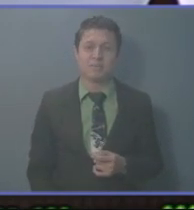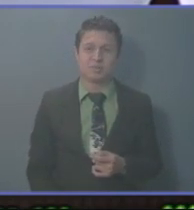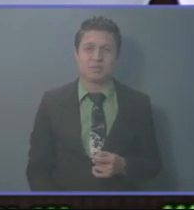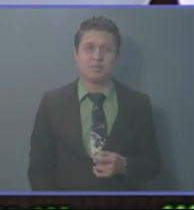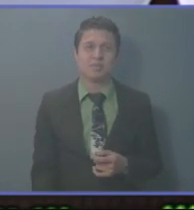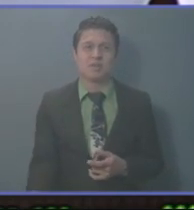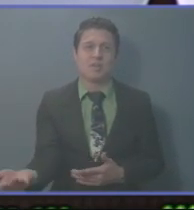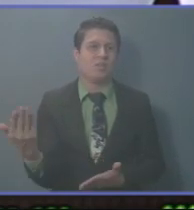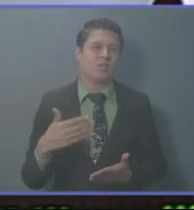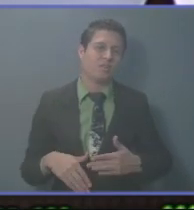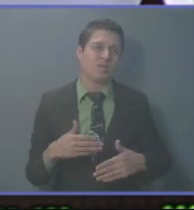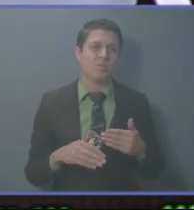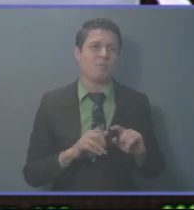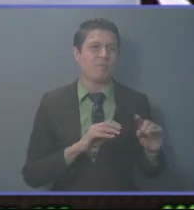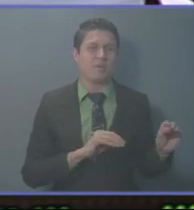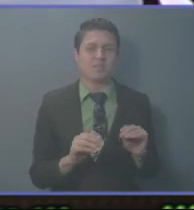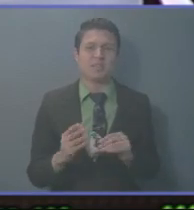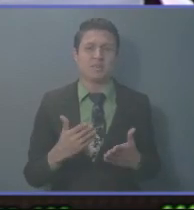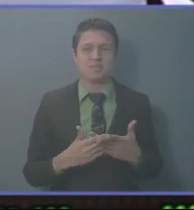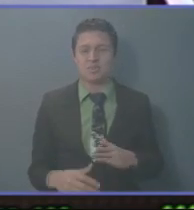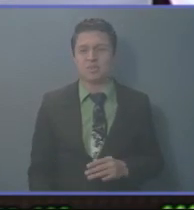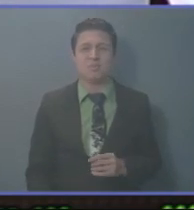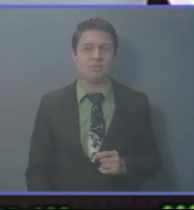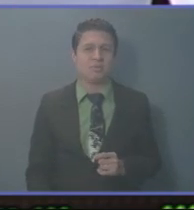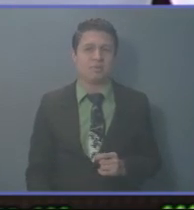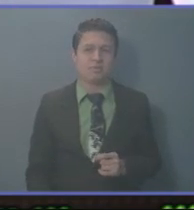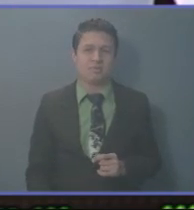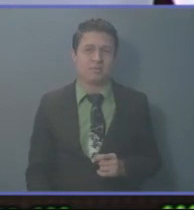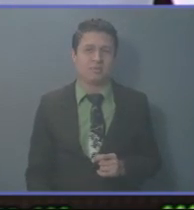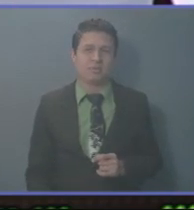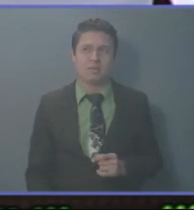dicho servicio público. 5.